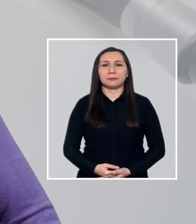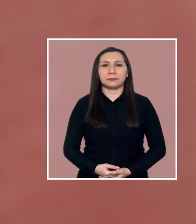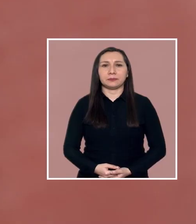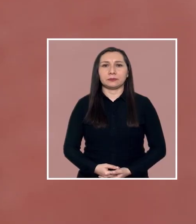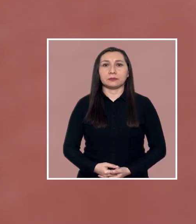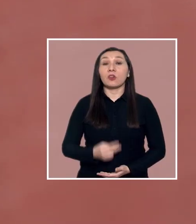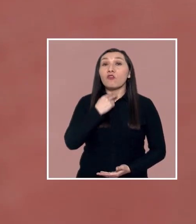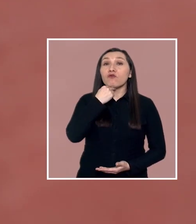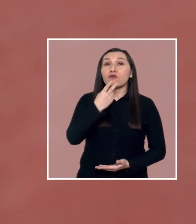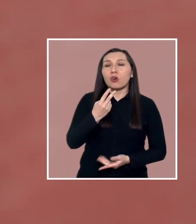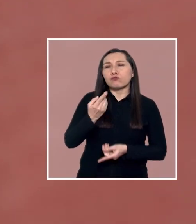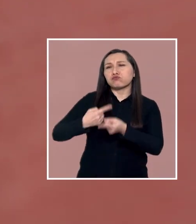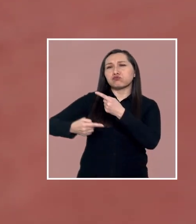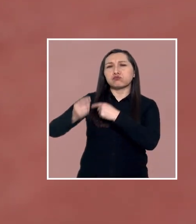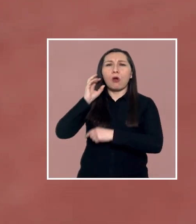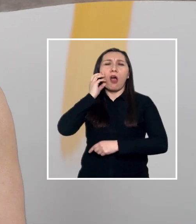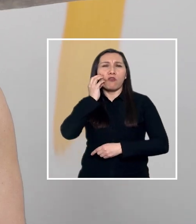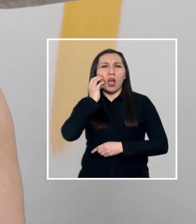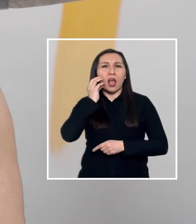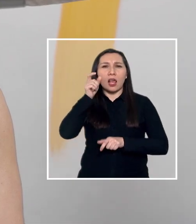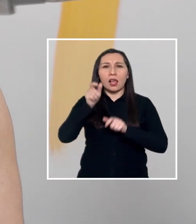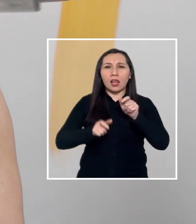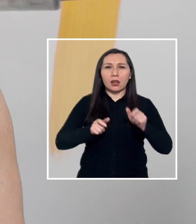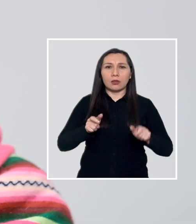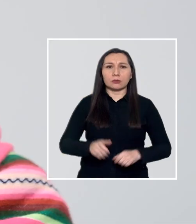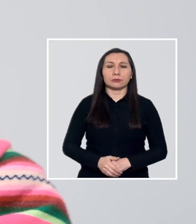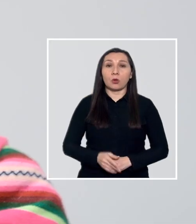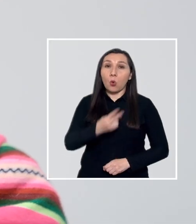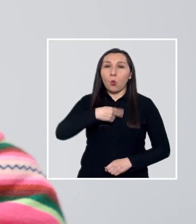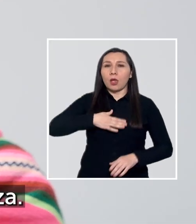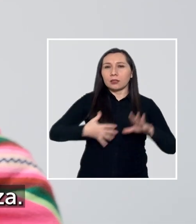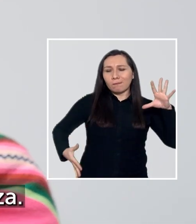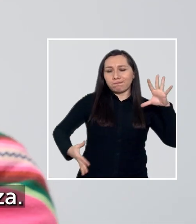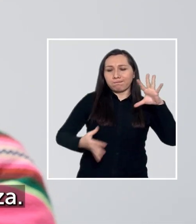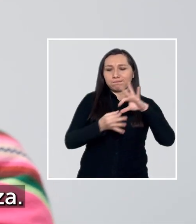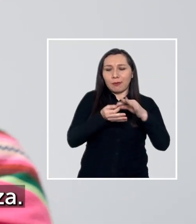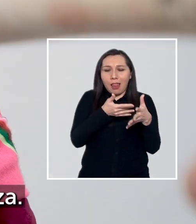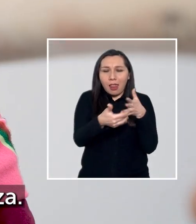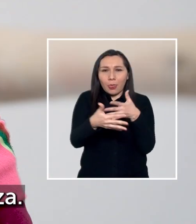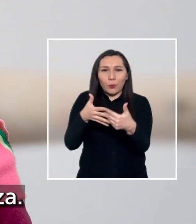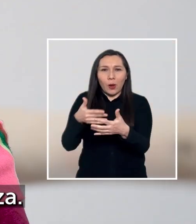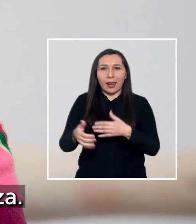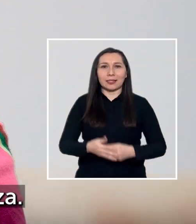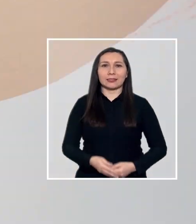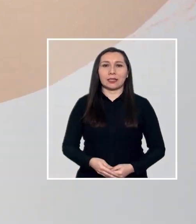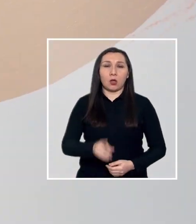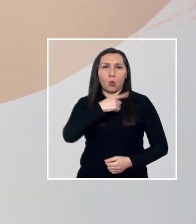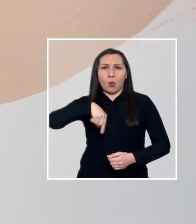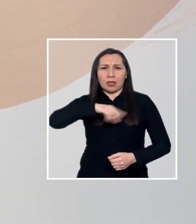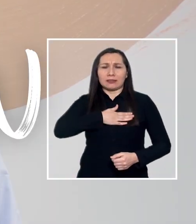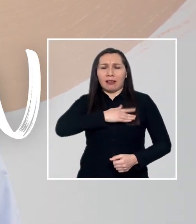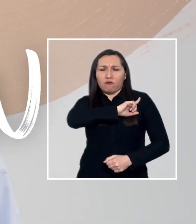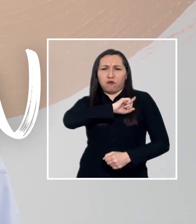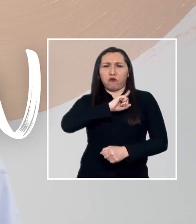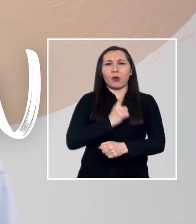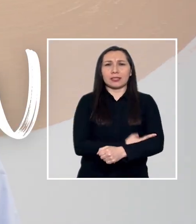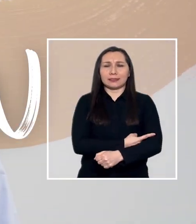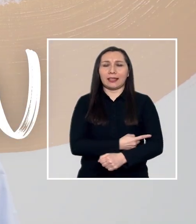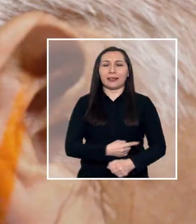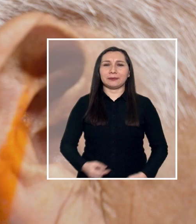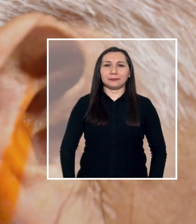kawsayninchismi. Creo potetato puna. Pachamamán kamañapawa. Tahin